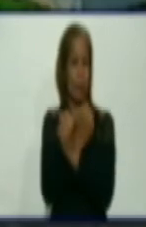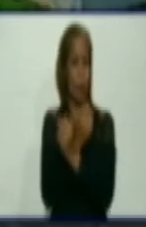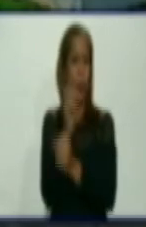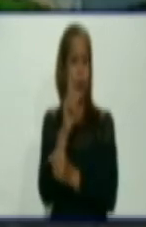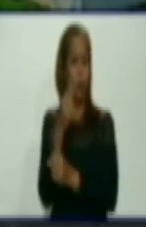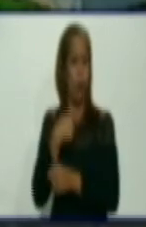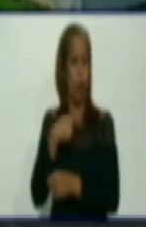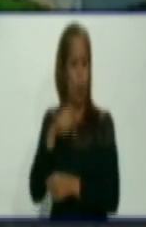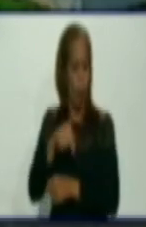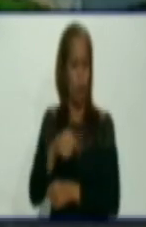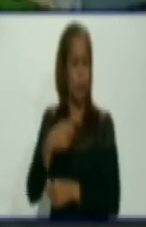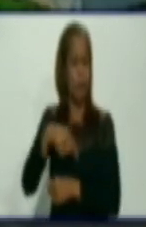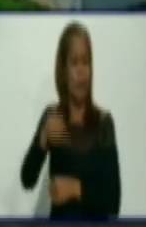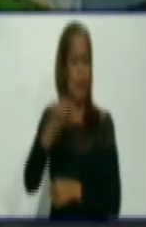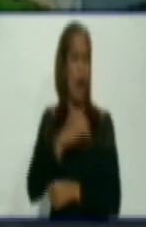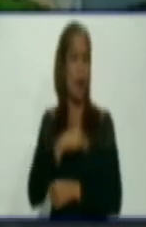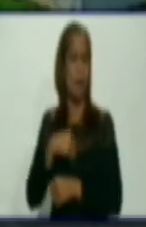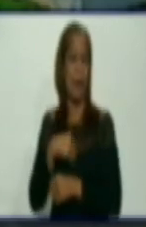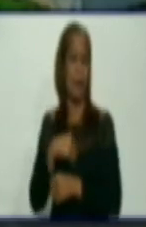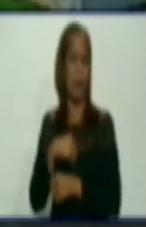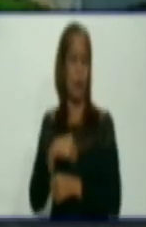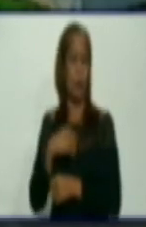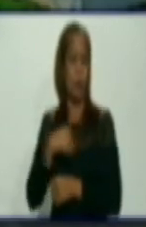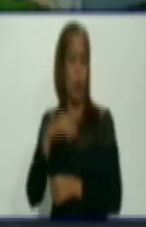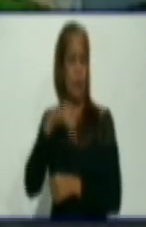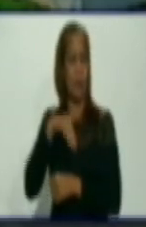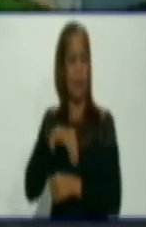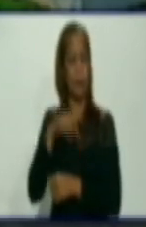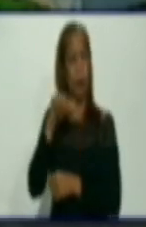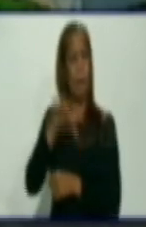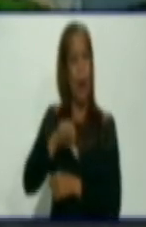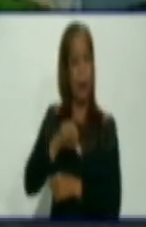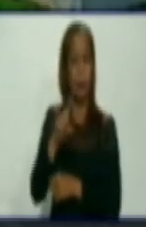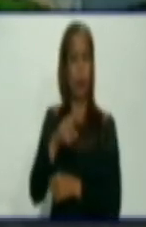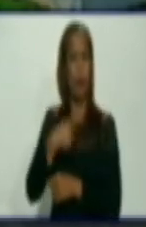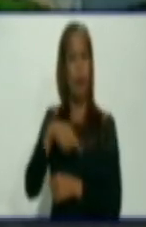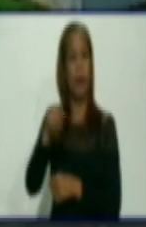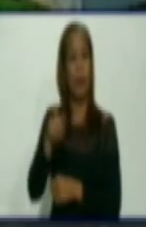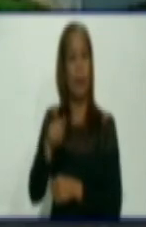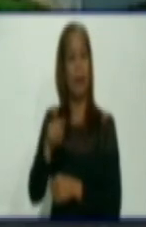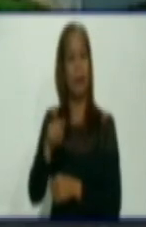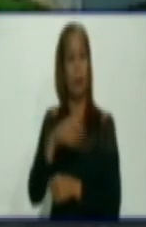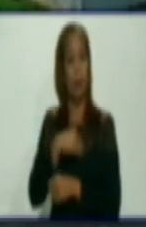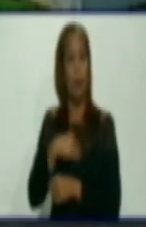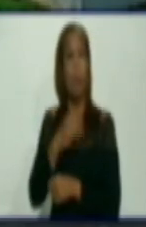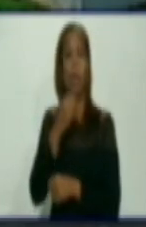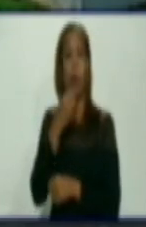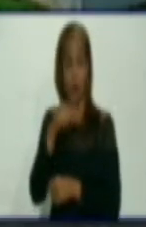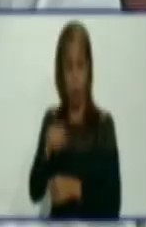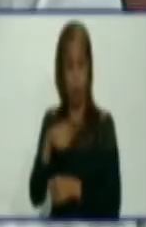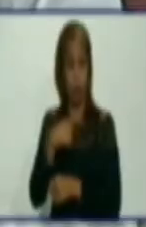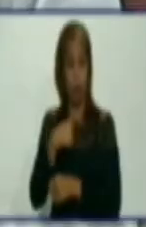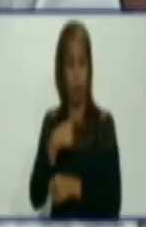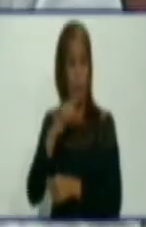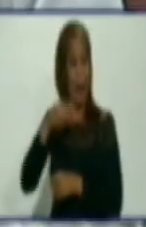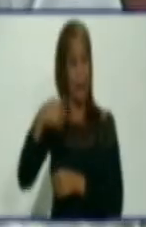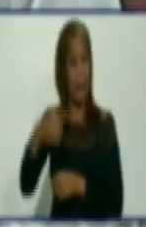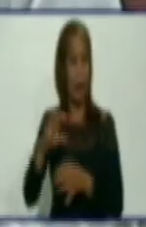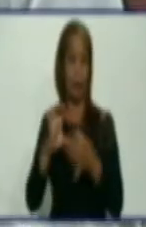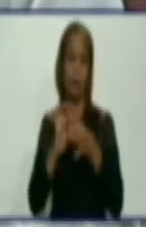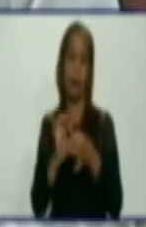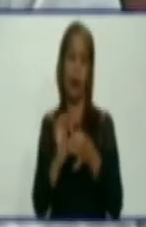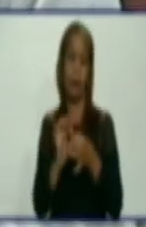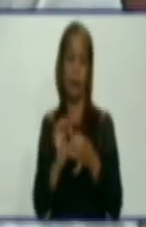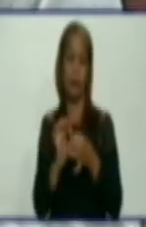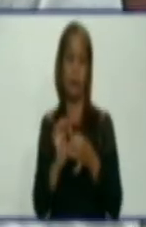cuando tengo sintomatología respiratoria puede ponerme a mí pasado mañana en una sala de terapia intensiva. Sin lugar a